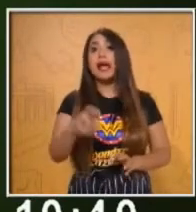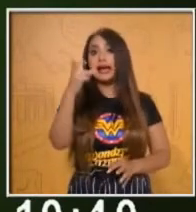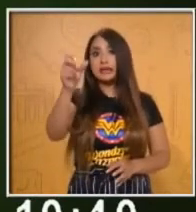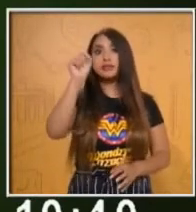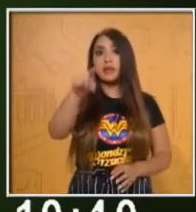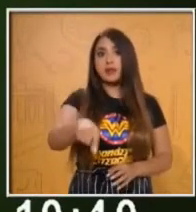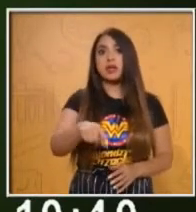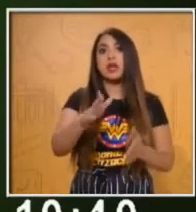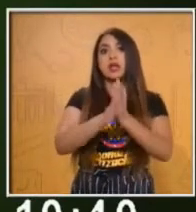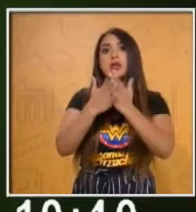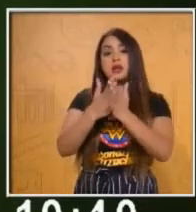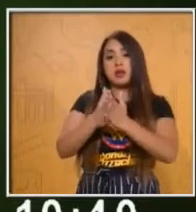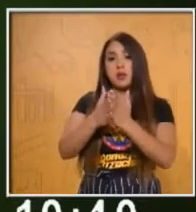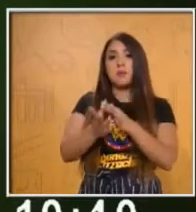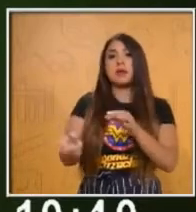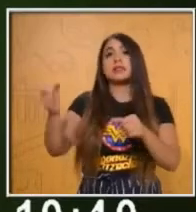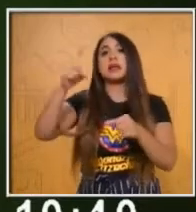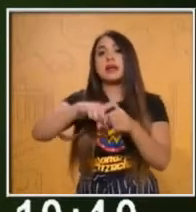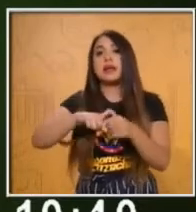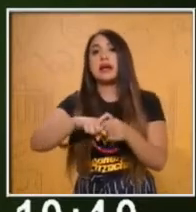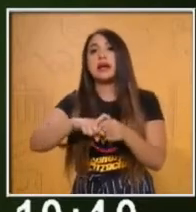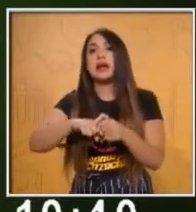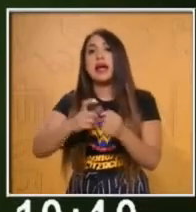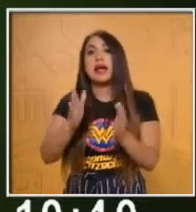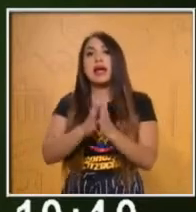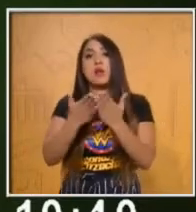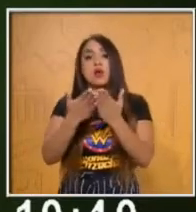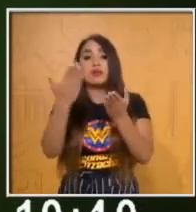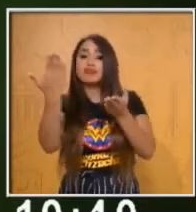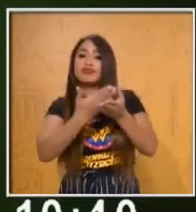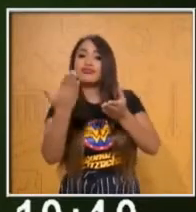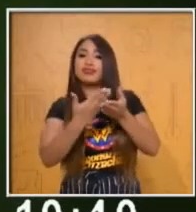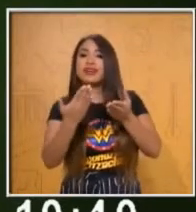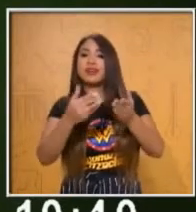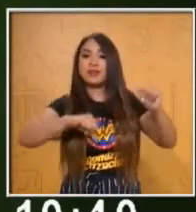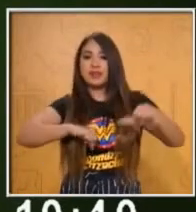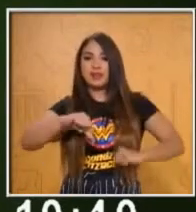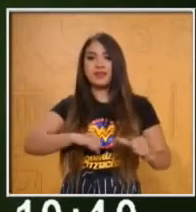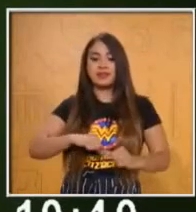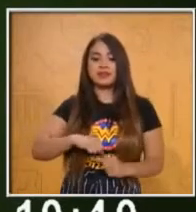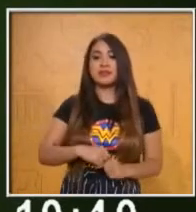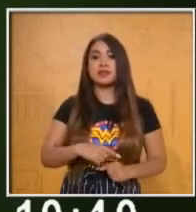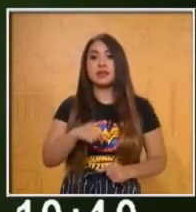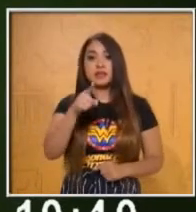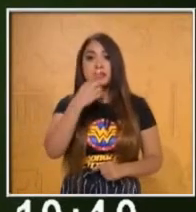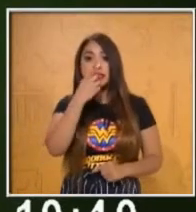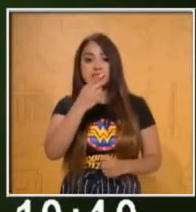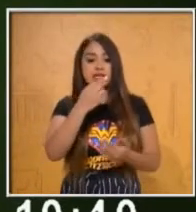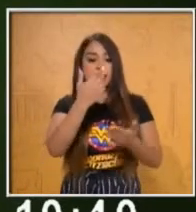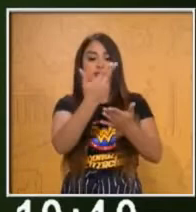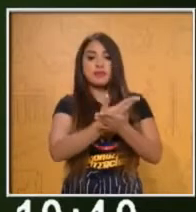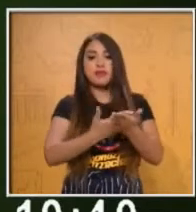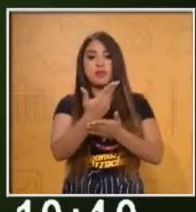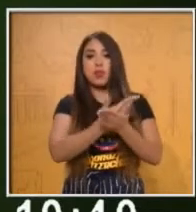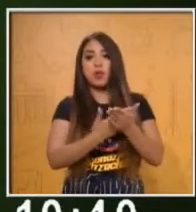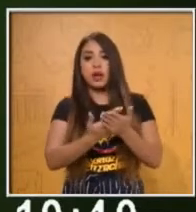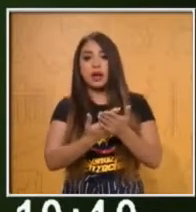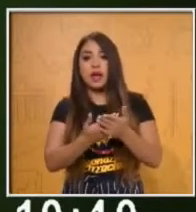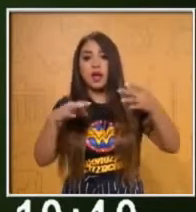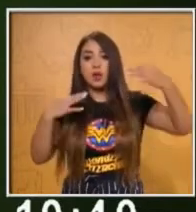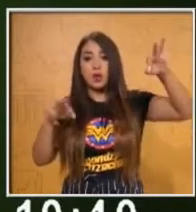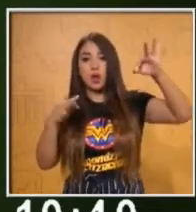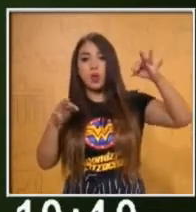libro, pero lo vas a agregar en tu carpeta. Dice así, dibujen en una hoja los momentos